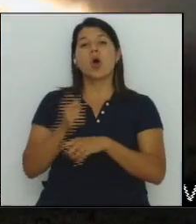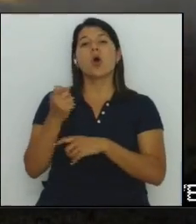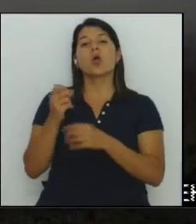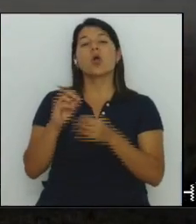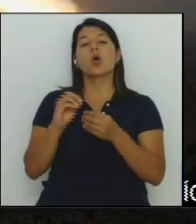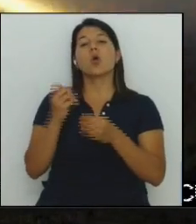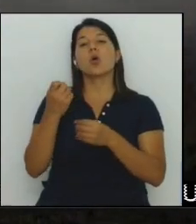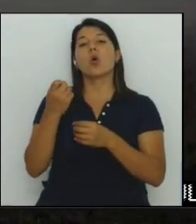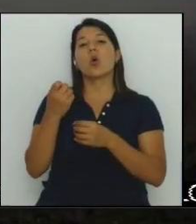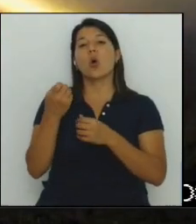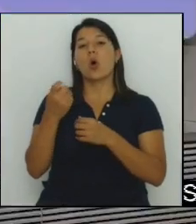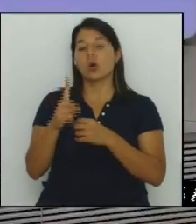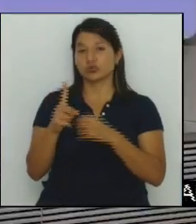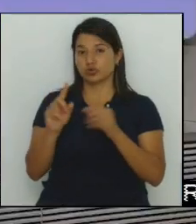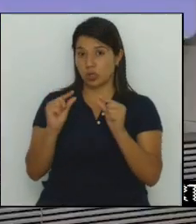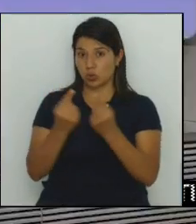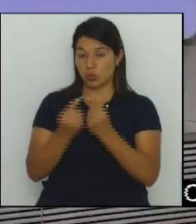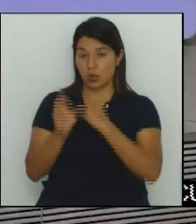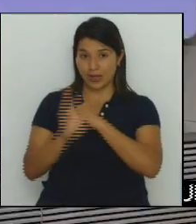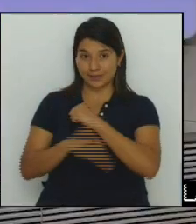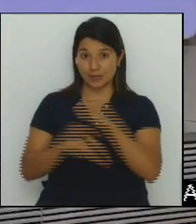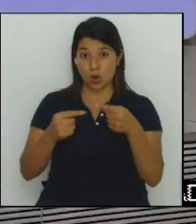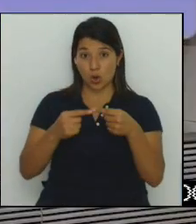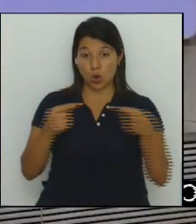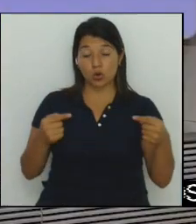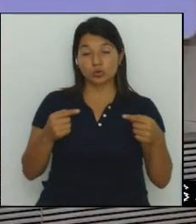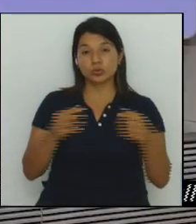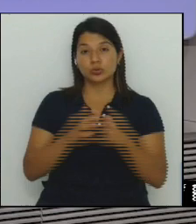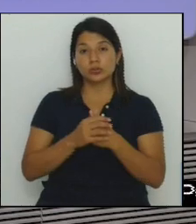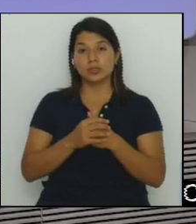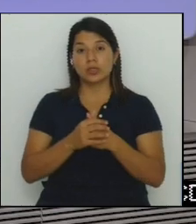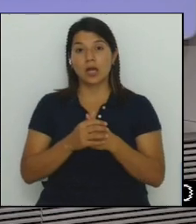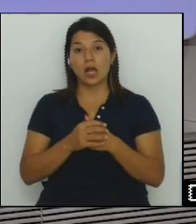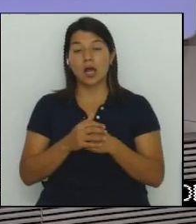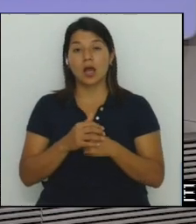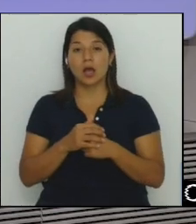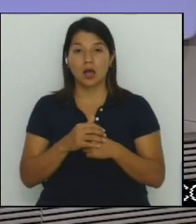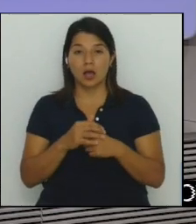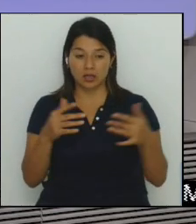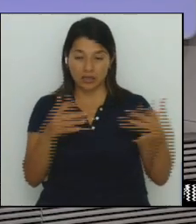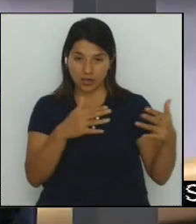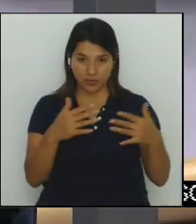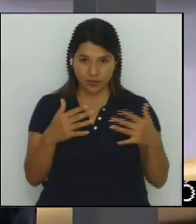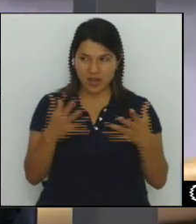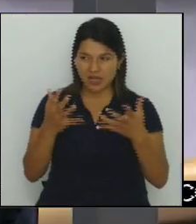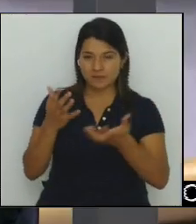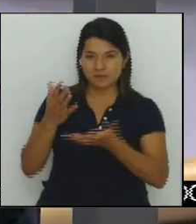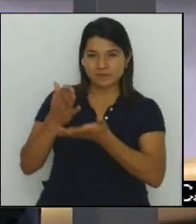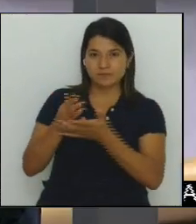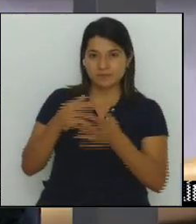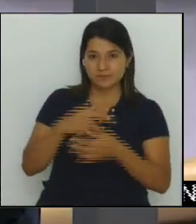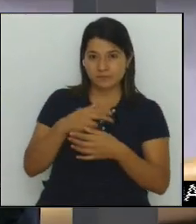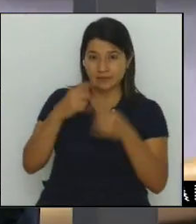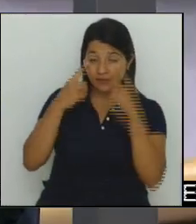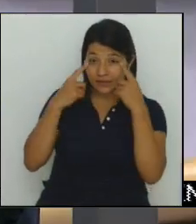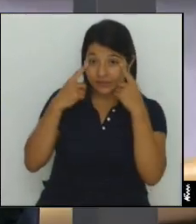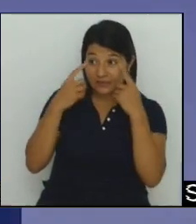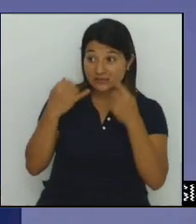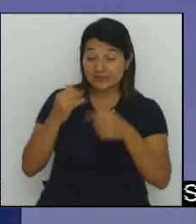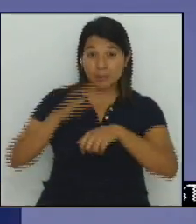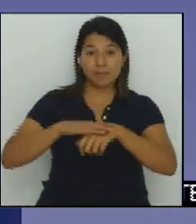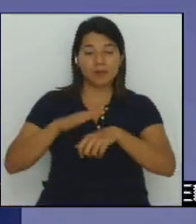Su objetivo es poner freno a los países de Asia, el Cáucaso y Oriente Próximo que permiten a Rusia eludir las prohibiciones de la Unión